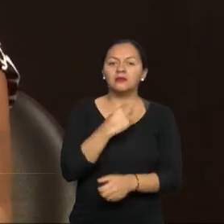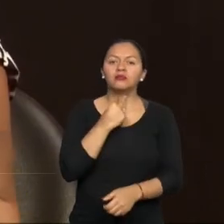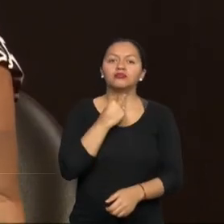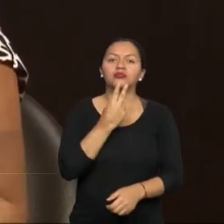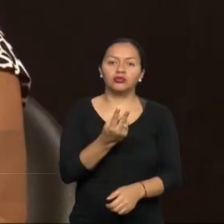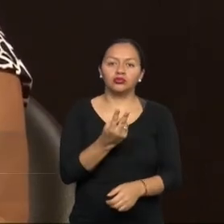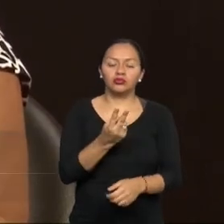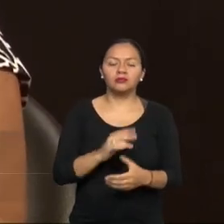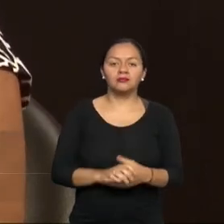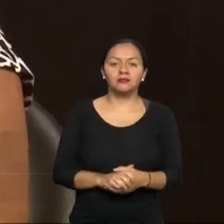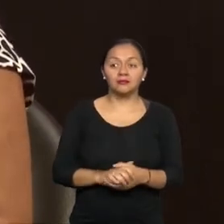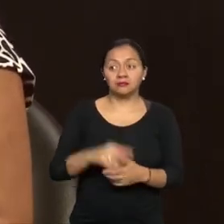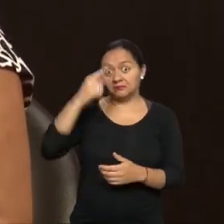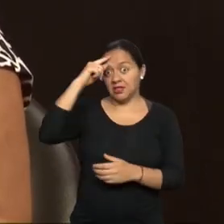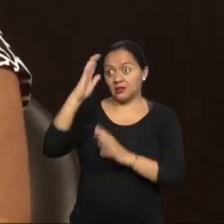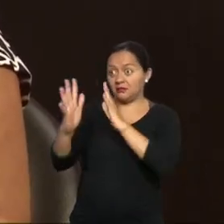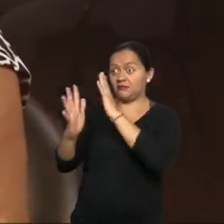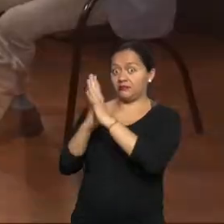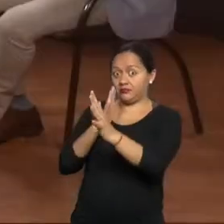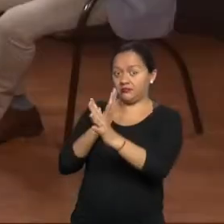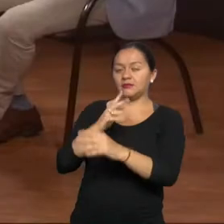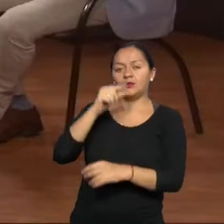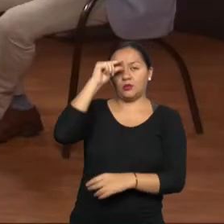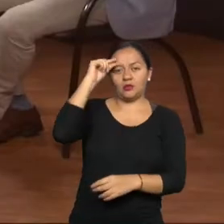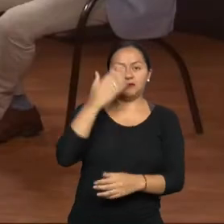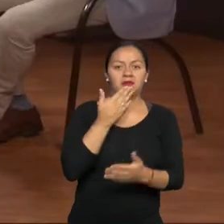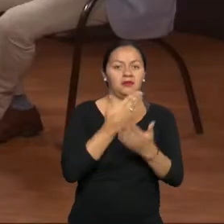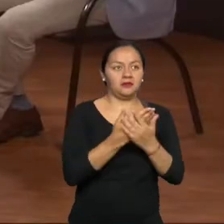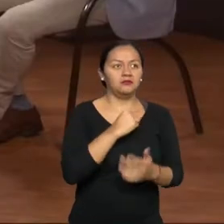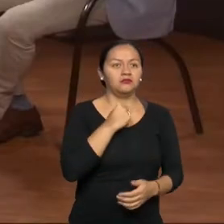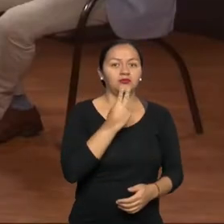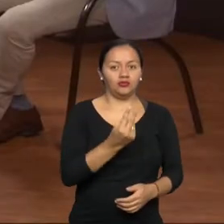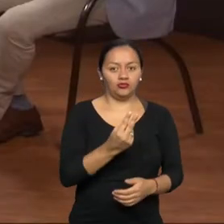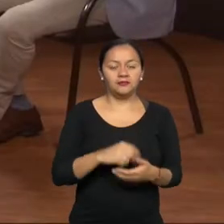este caso de todo lo que Miguel nos comenta en el día de hoy. Bienvenido, Miguel.